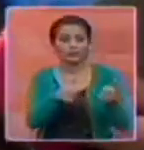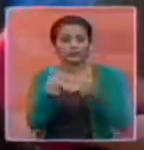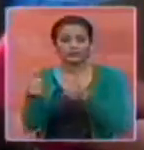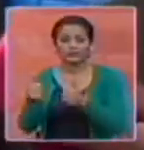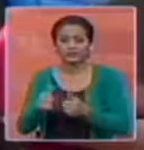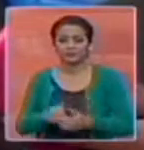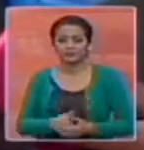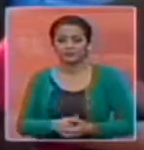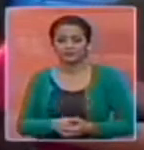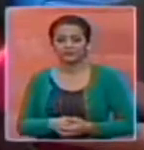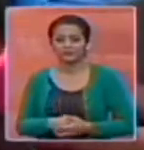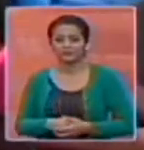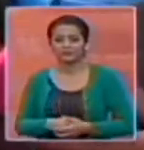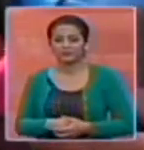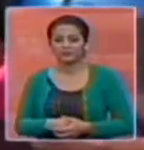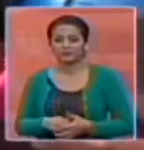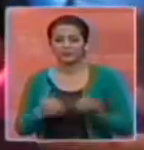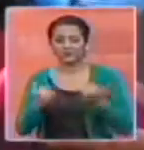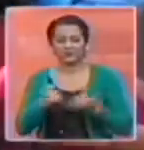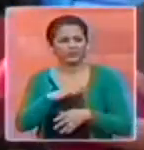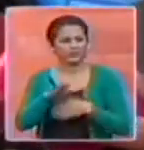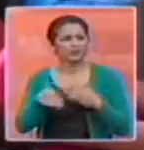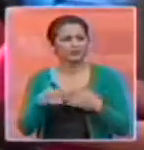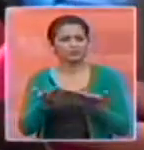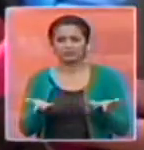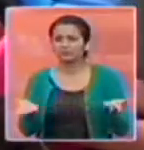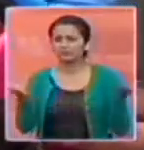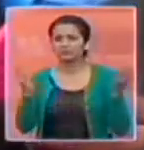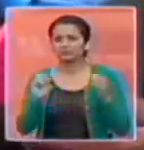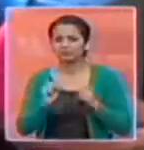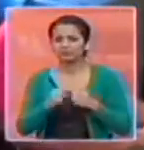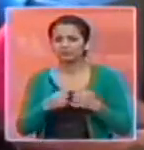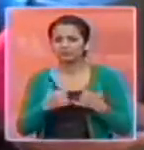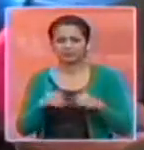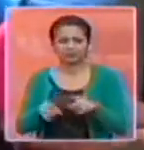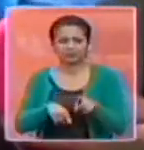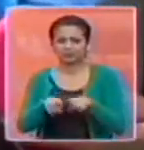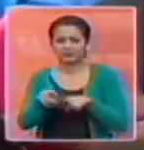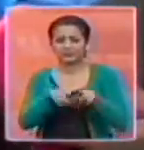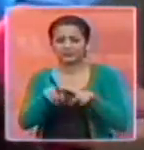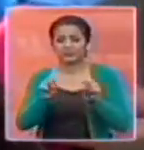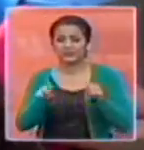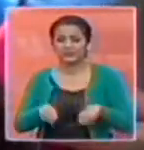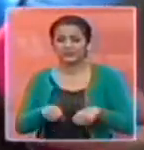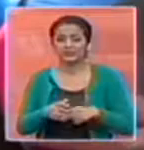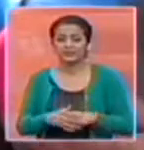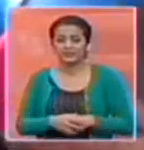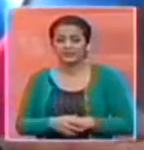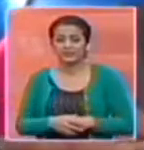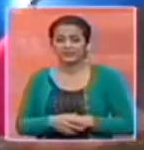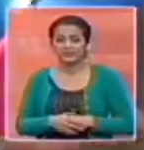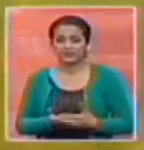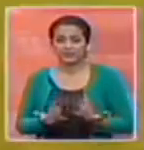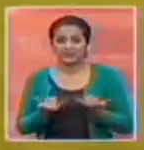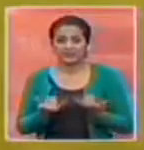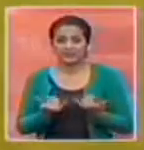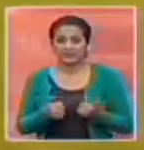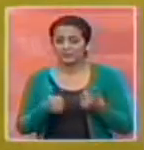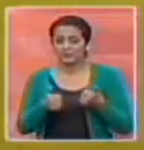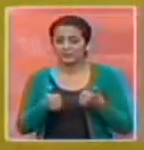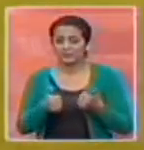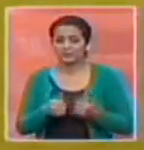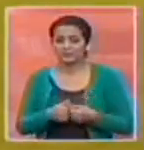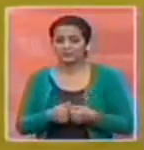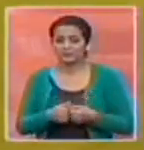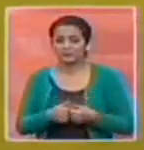Sí, todos estamos aptos para jugar y ya se recupera el compañero, y creo que todo lo que jugamos tratamos de hacer un buen trabajo. Los amarillos